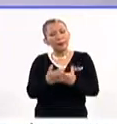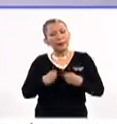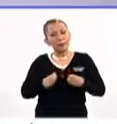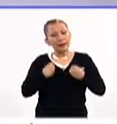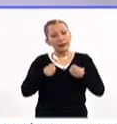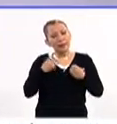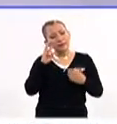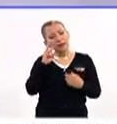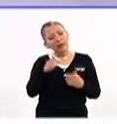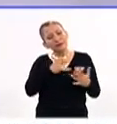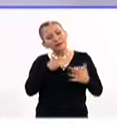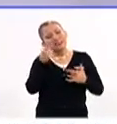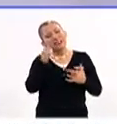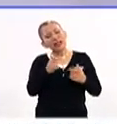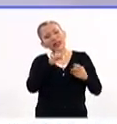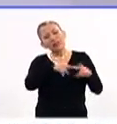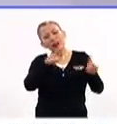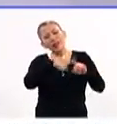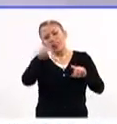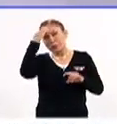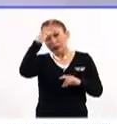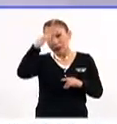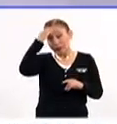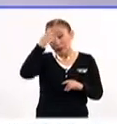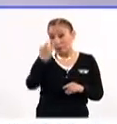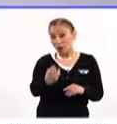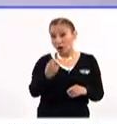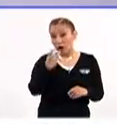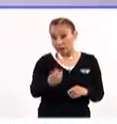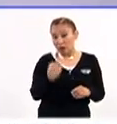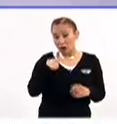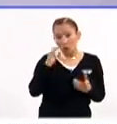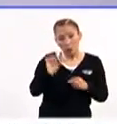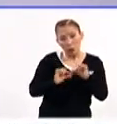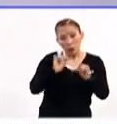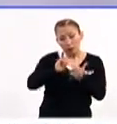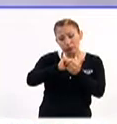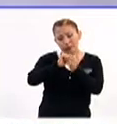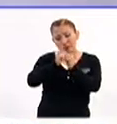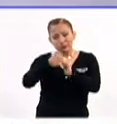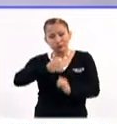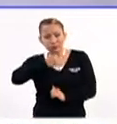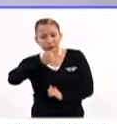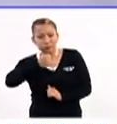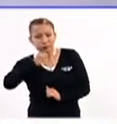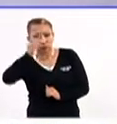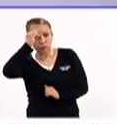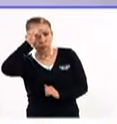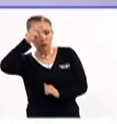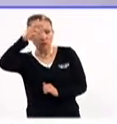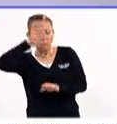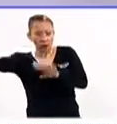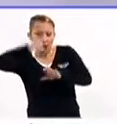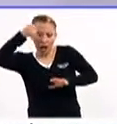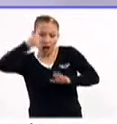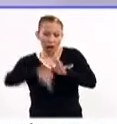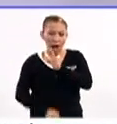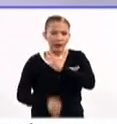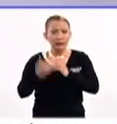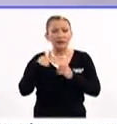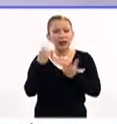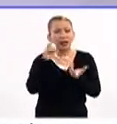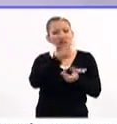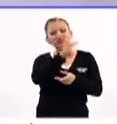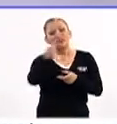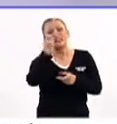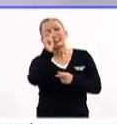y asimilar el sentido de tantas experiencias. Por eso, según se acerca la senectud, aumenta la inteligencia profunda que relativiza